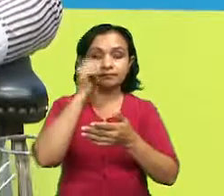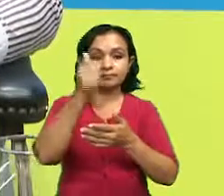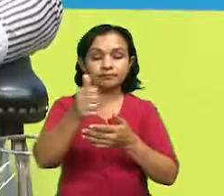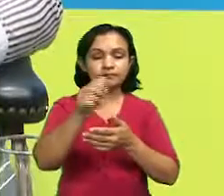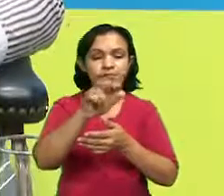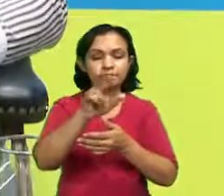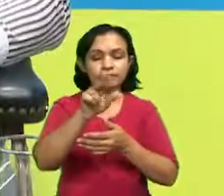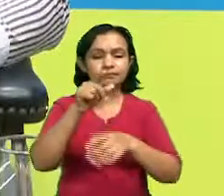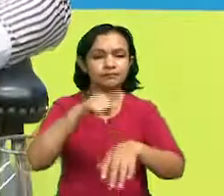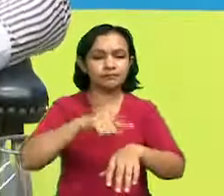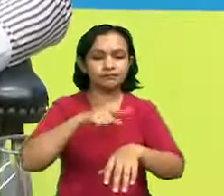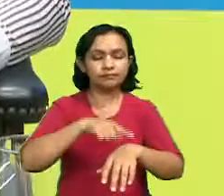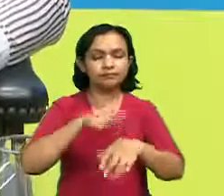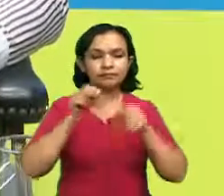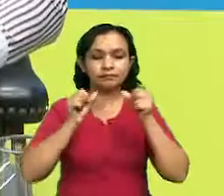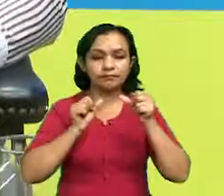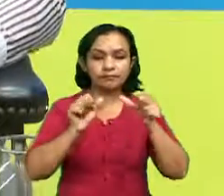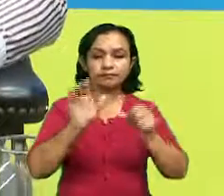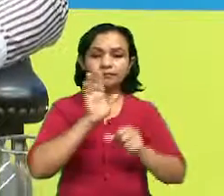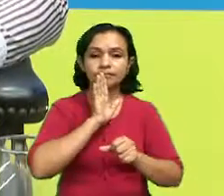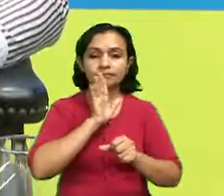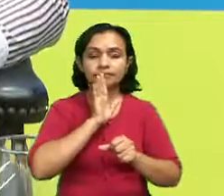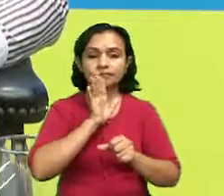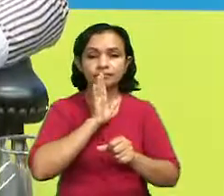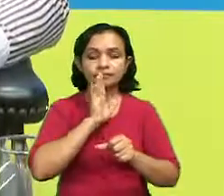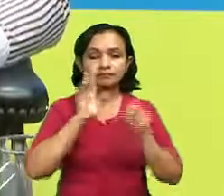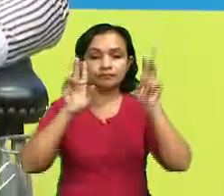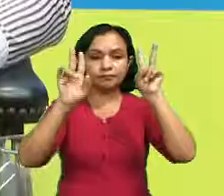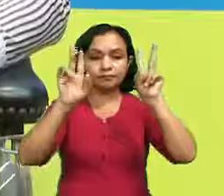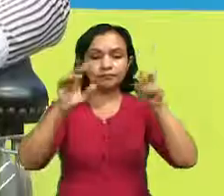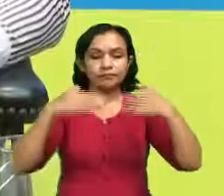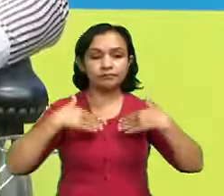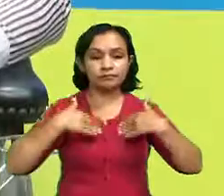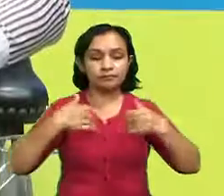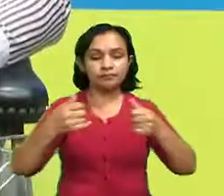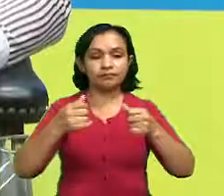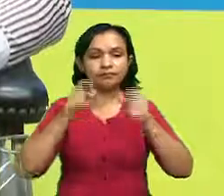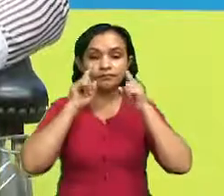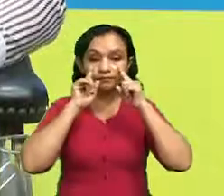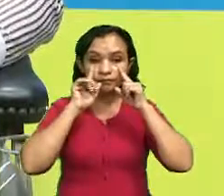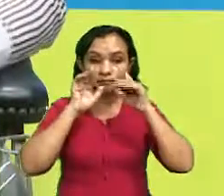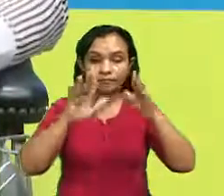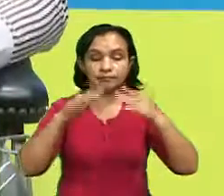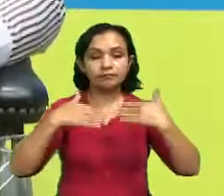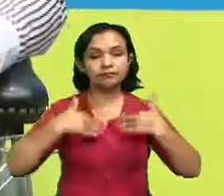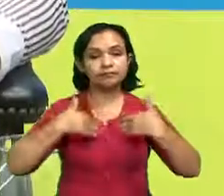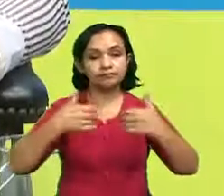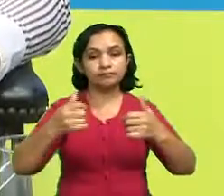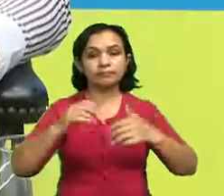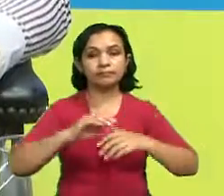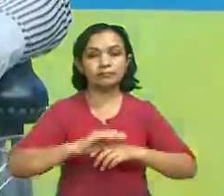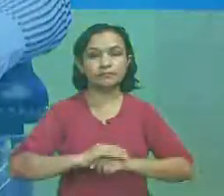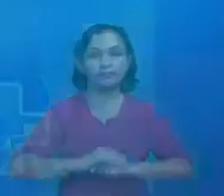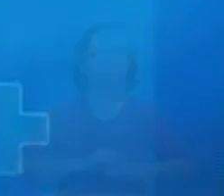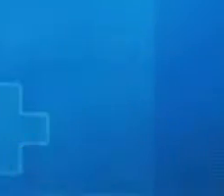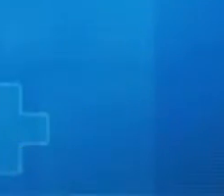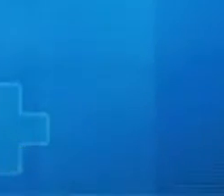esta misma hora para seguir conversando sobre temas de salud. Recuerde que prevenir también es salud.